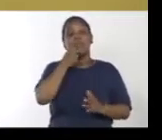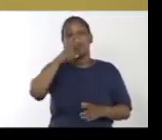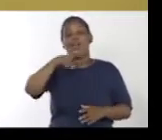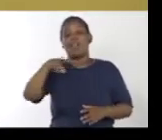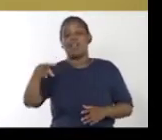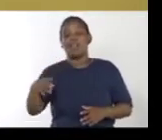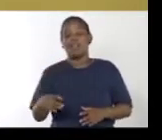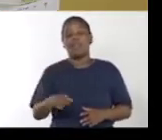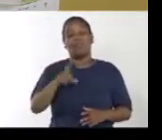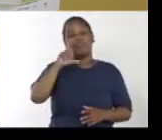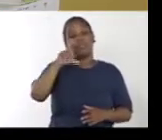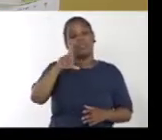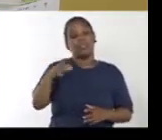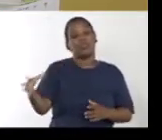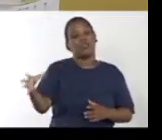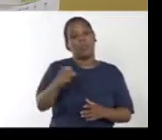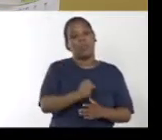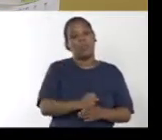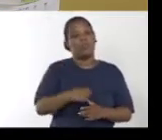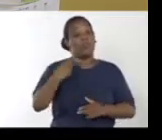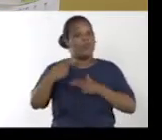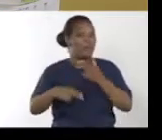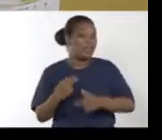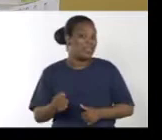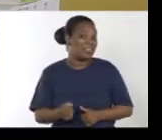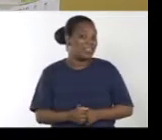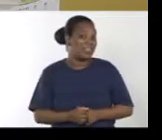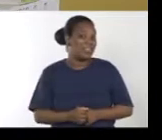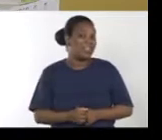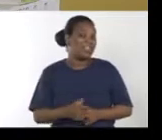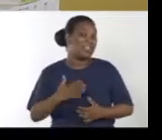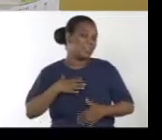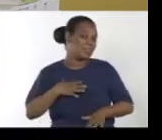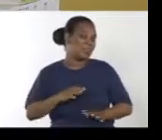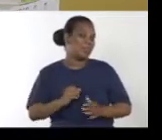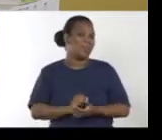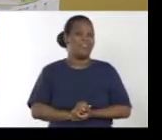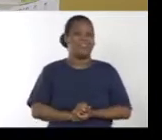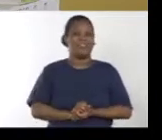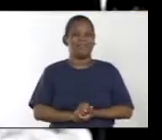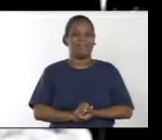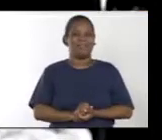el texto completo. ¿Lo van a hacer? Eso espero.